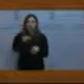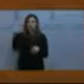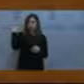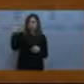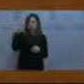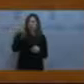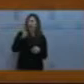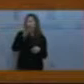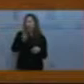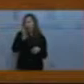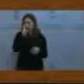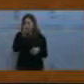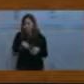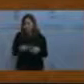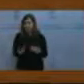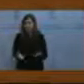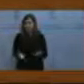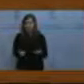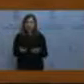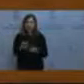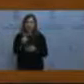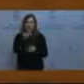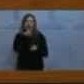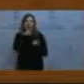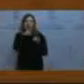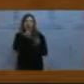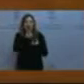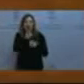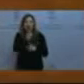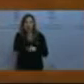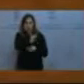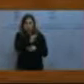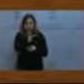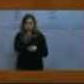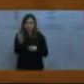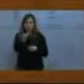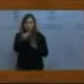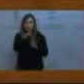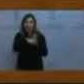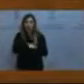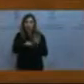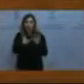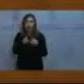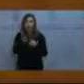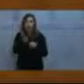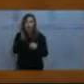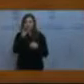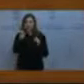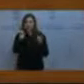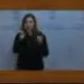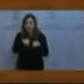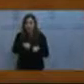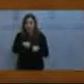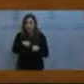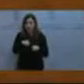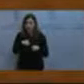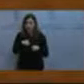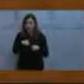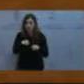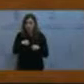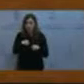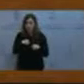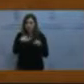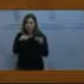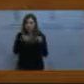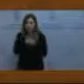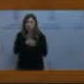su argumento de que la condición del Partido Popular para alcanzar acuerdos, que es tocar, reducir la presión fiscal de los asturianos, es